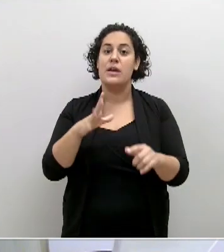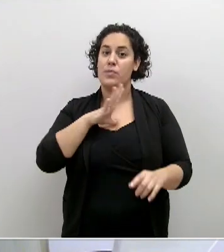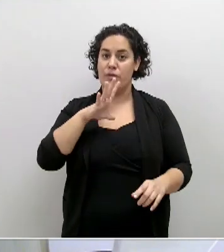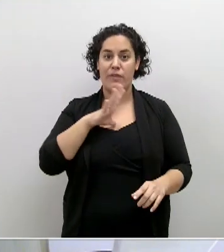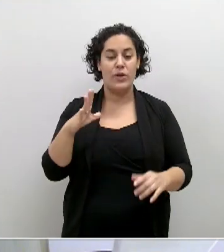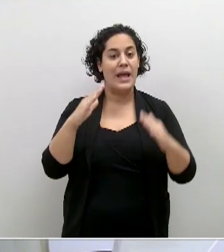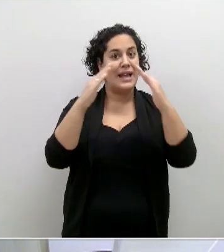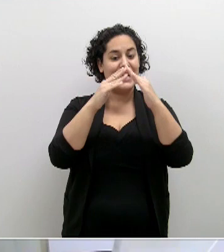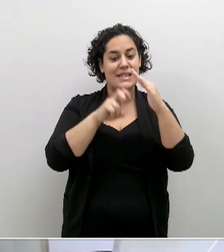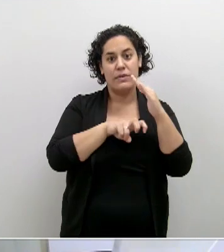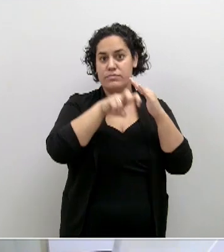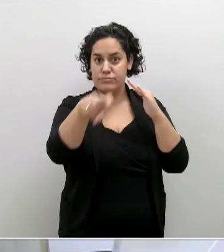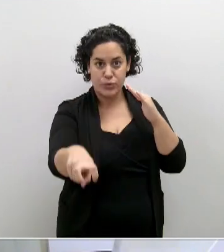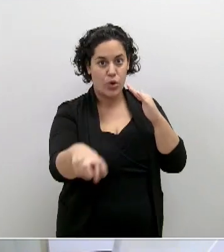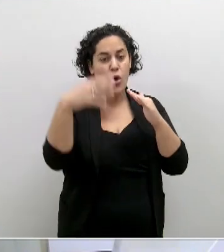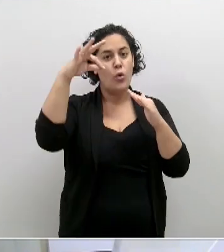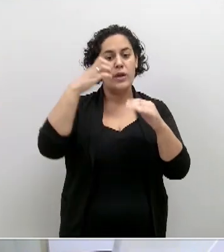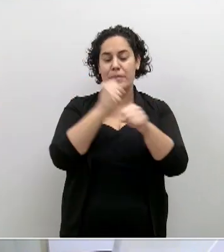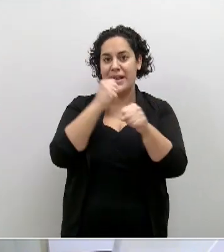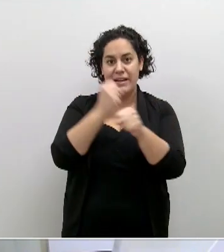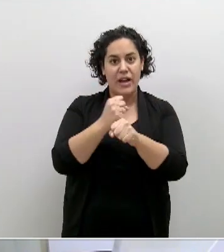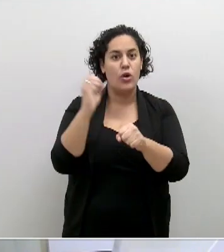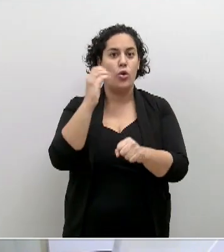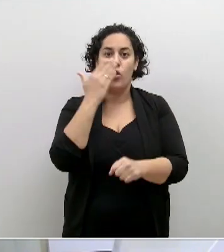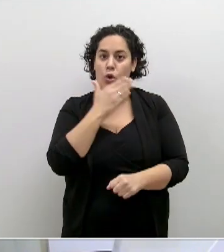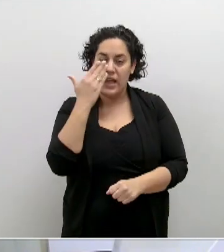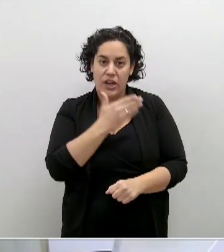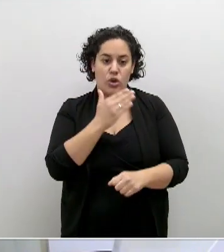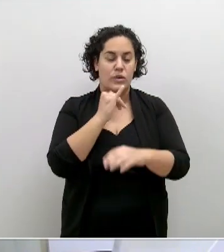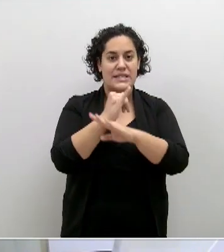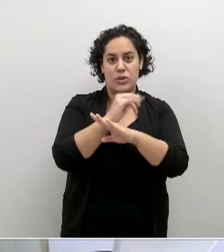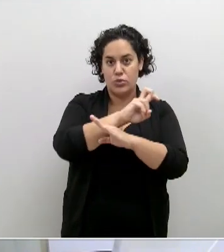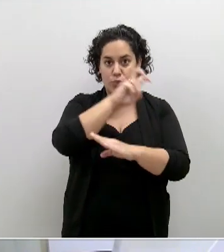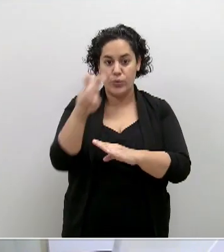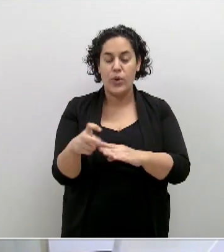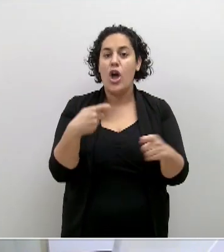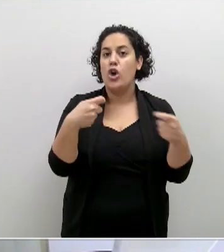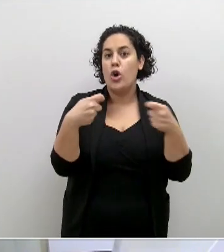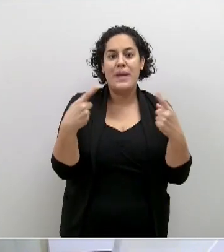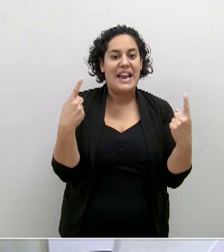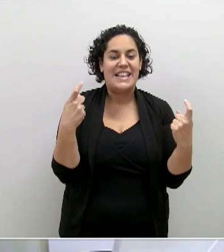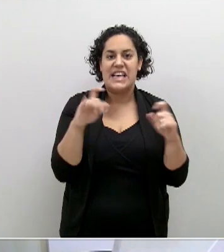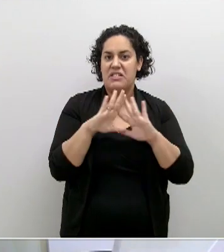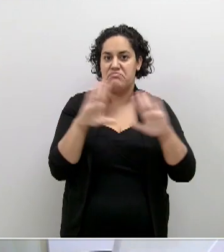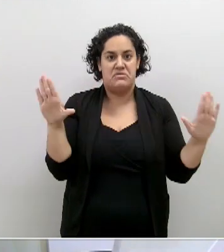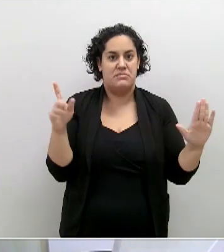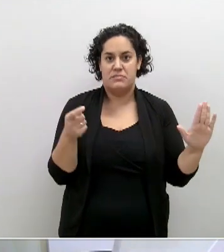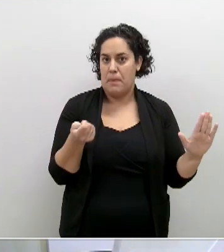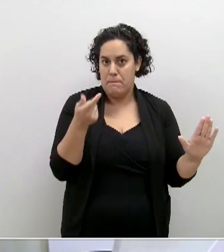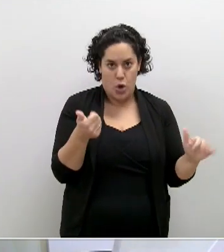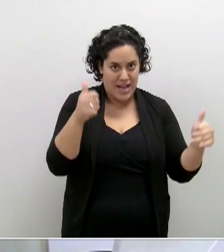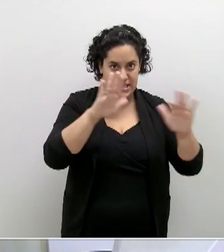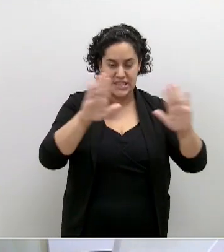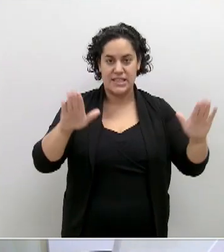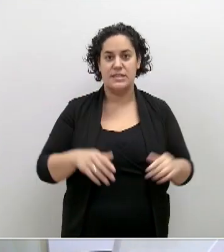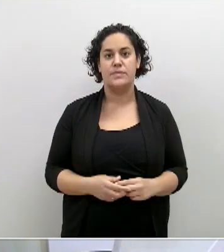básicas como ir al trabajo, al centro educativo, a hacer las compras que sean necesarias y poco más.